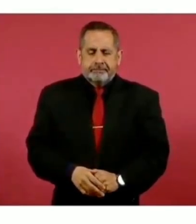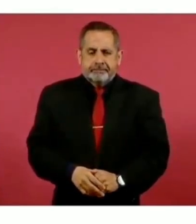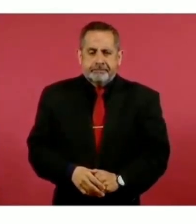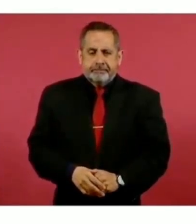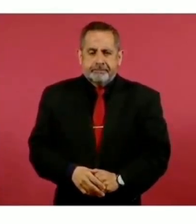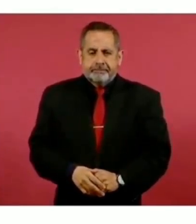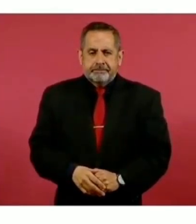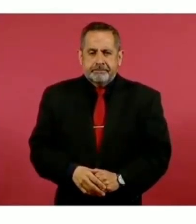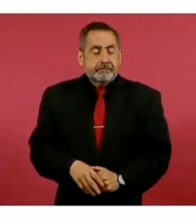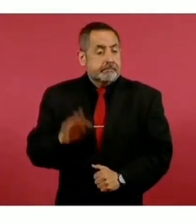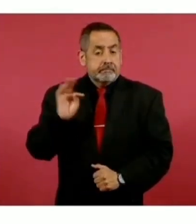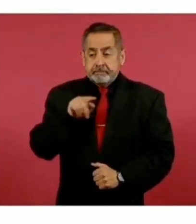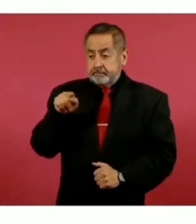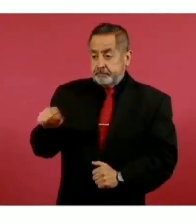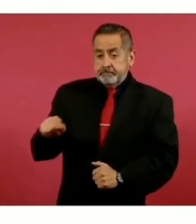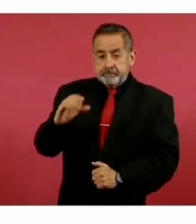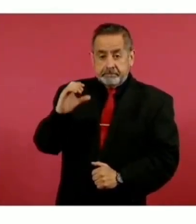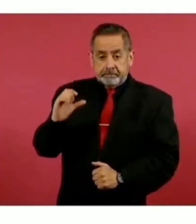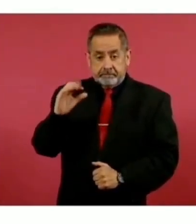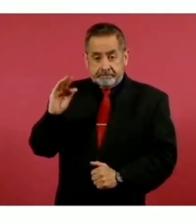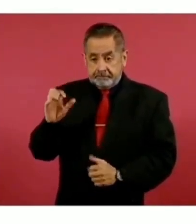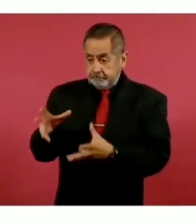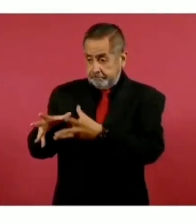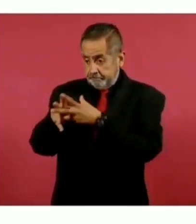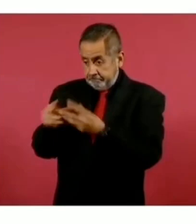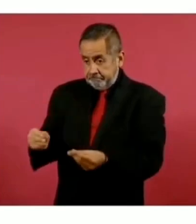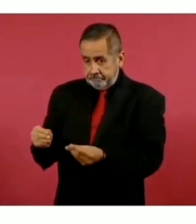Si desaparece la Comisión Federal de Electricidad.